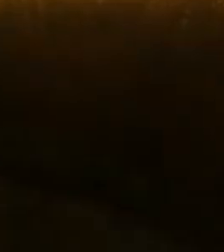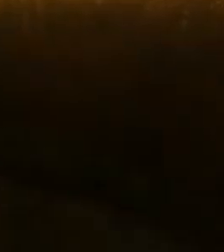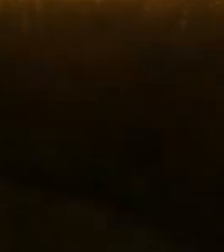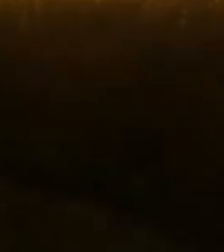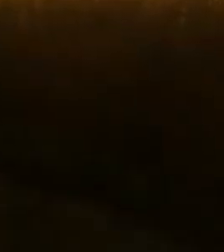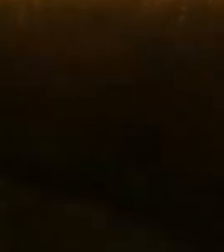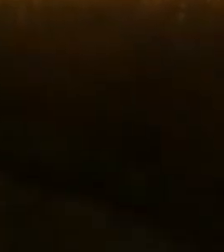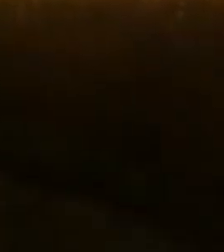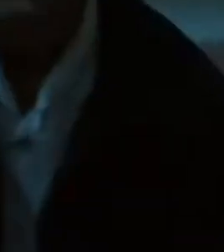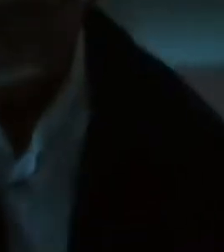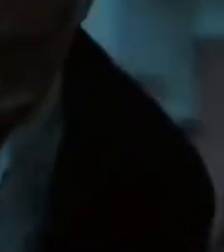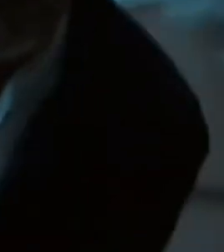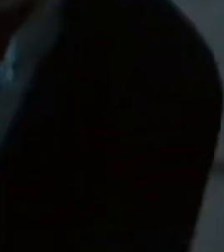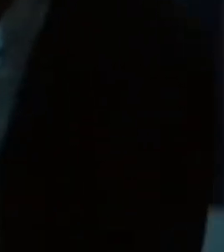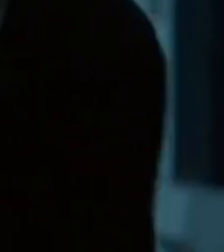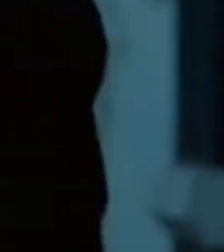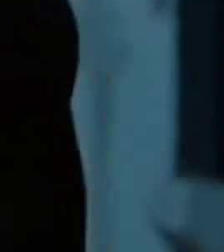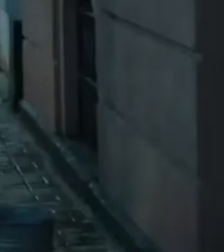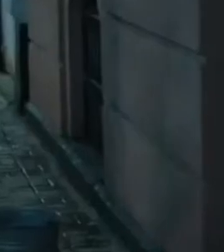no solo se levanta él,